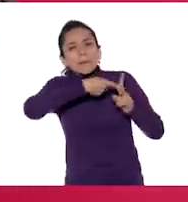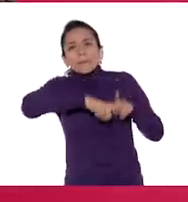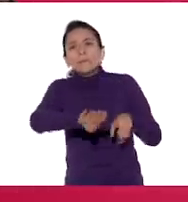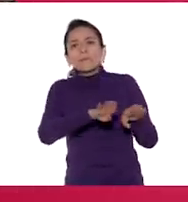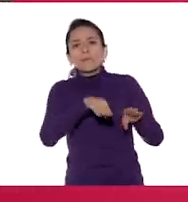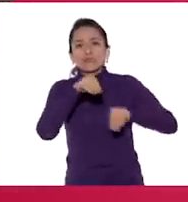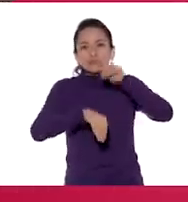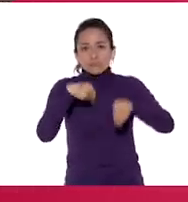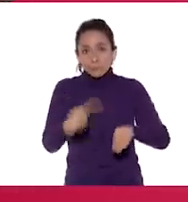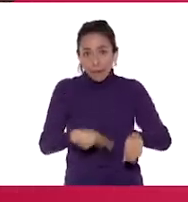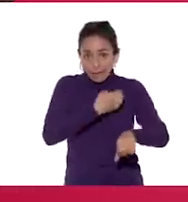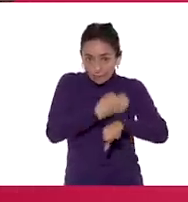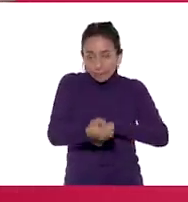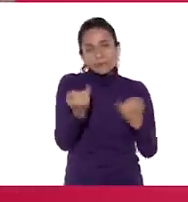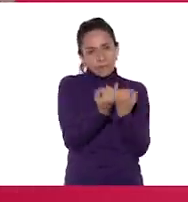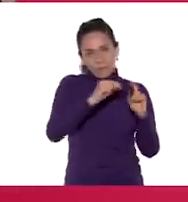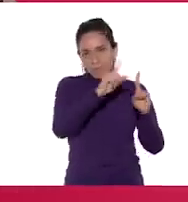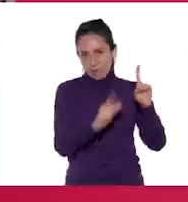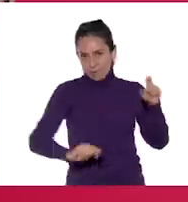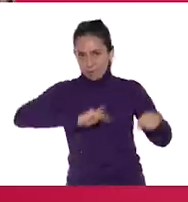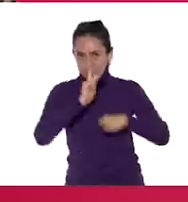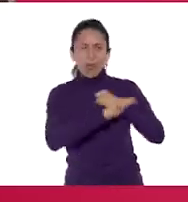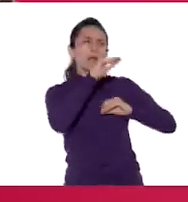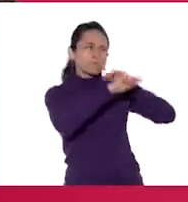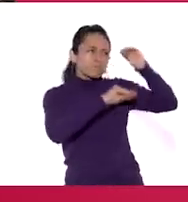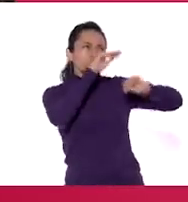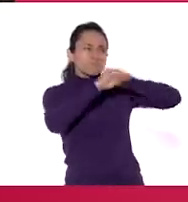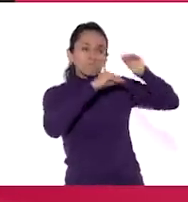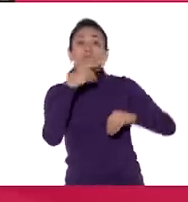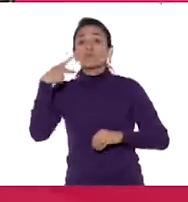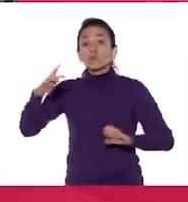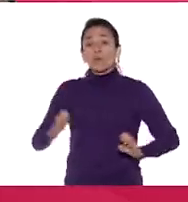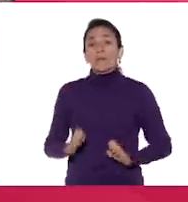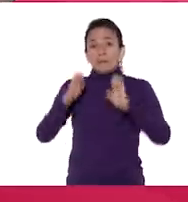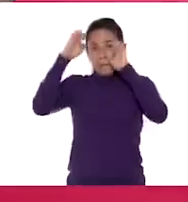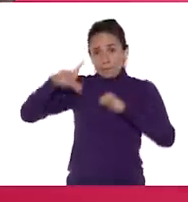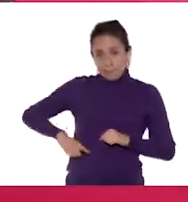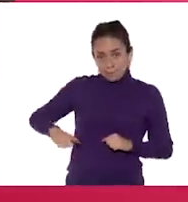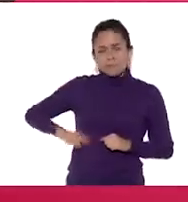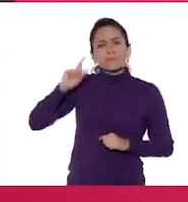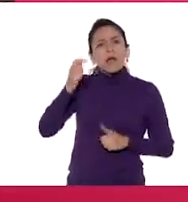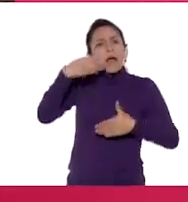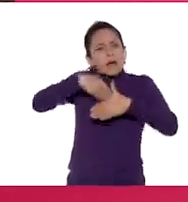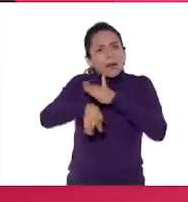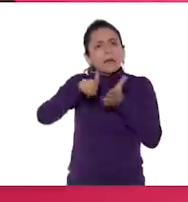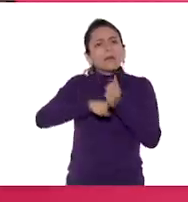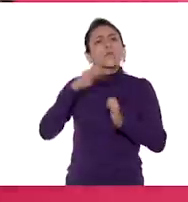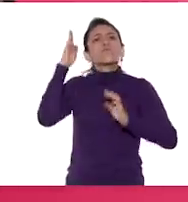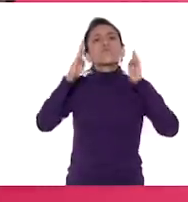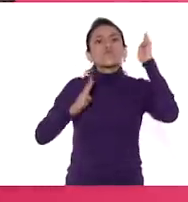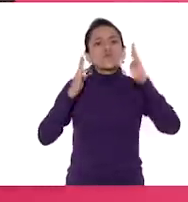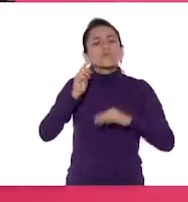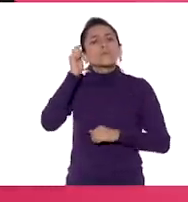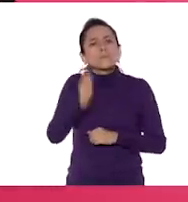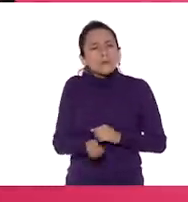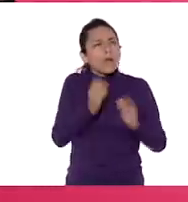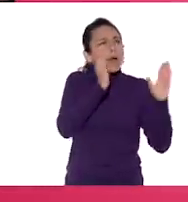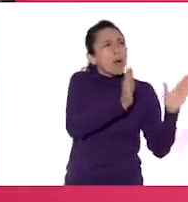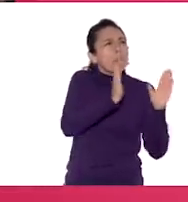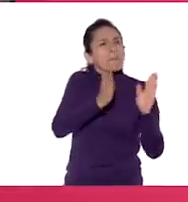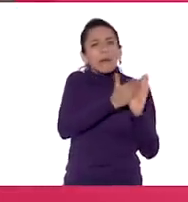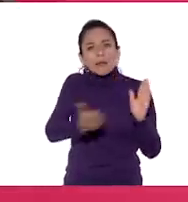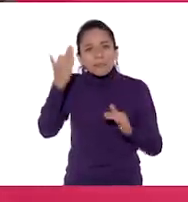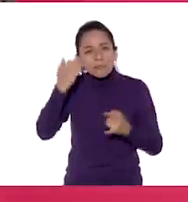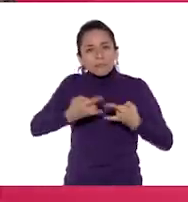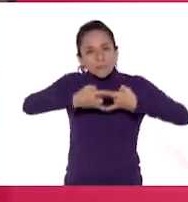país. Además, el palacio aloja un museo que exhibe los pasajes históricos desde la colonia hasta